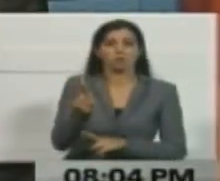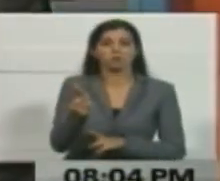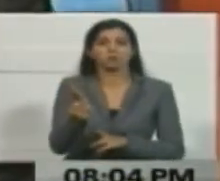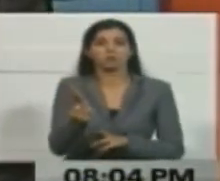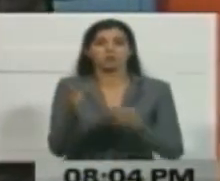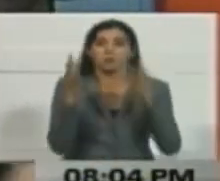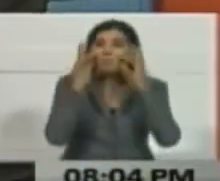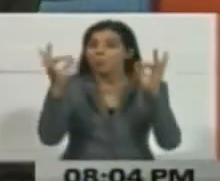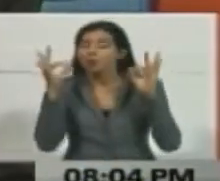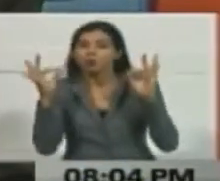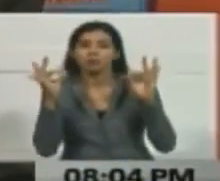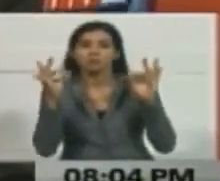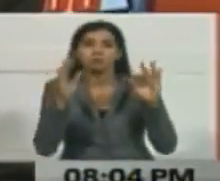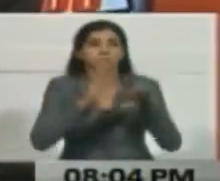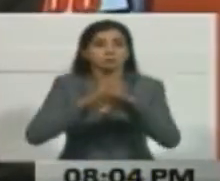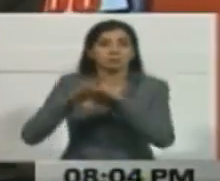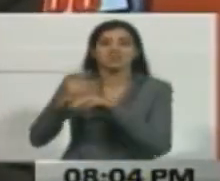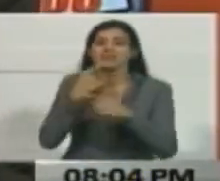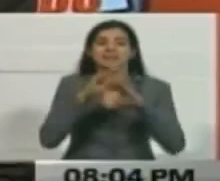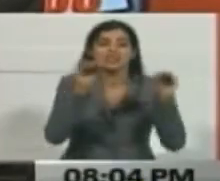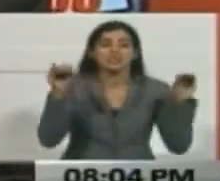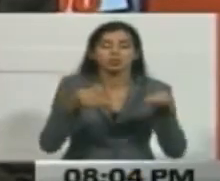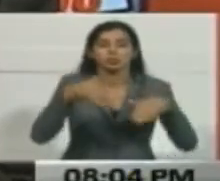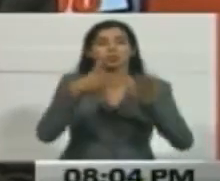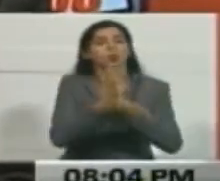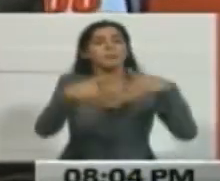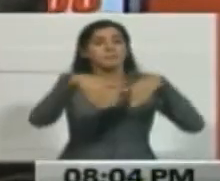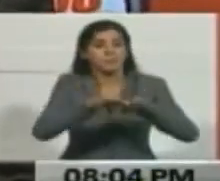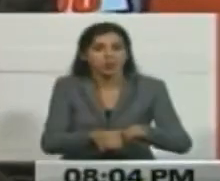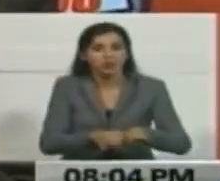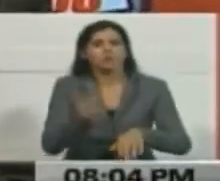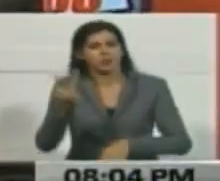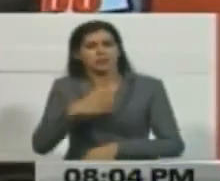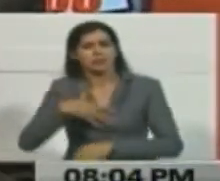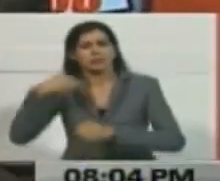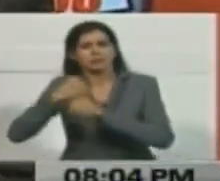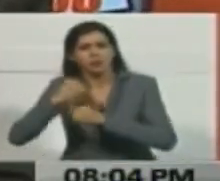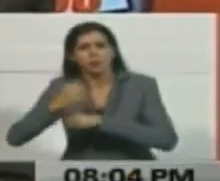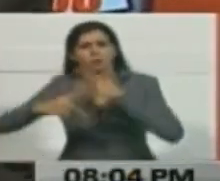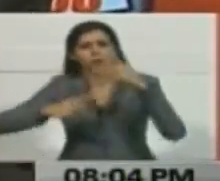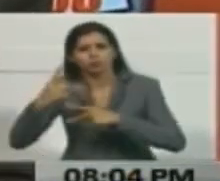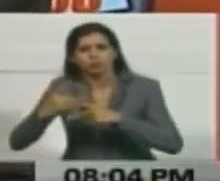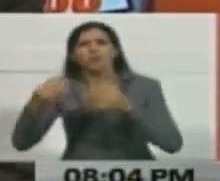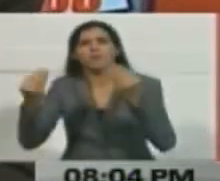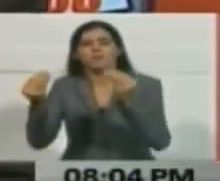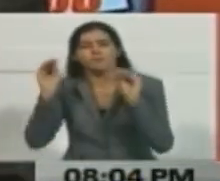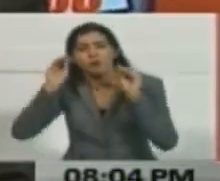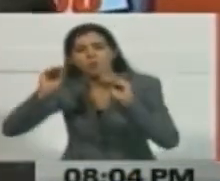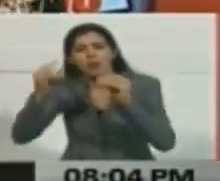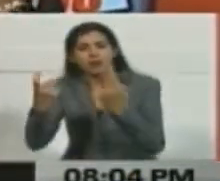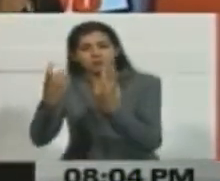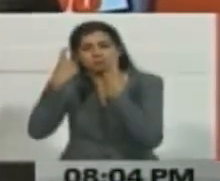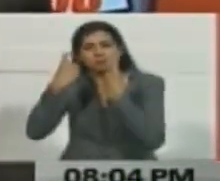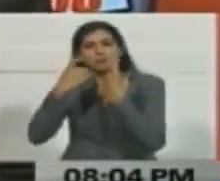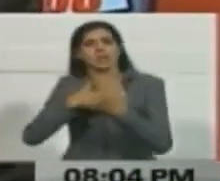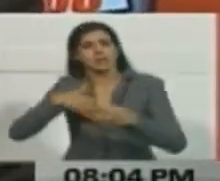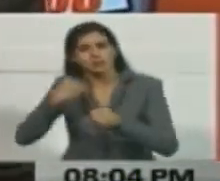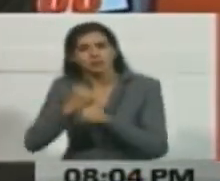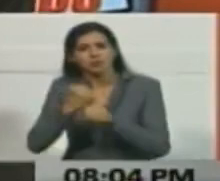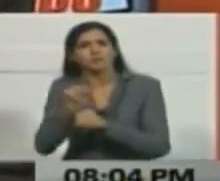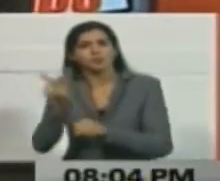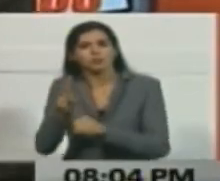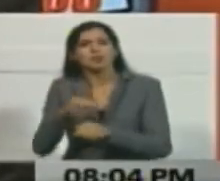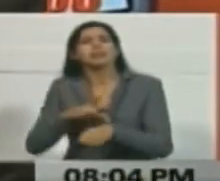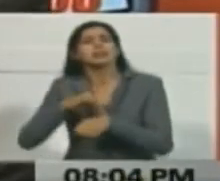alertas por ahí de paros. Venezuela quiere producir, Venezuela quiere estudiar, Venezuela quiere formarse, Venezuela quiere salir a punta de trabajo de esta